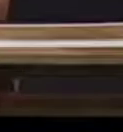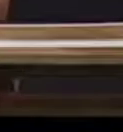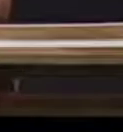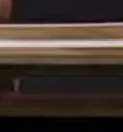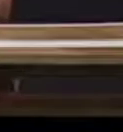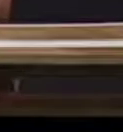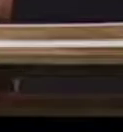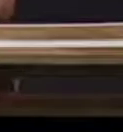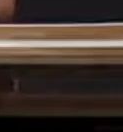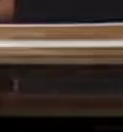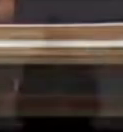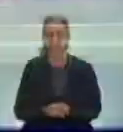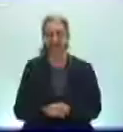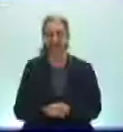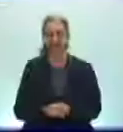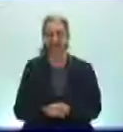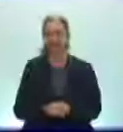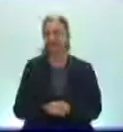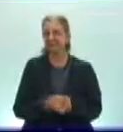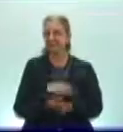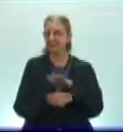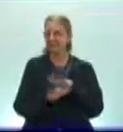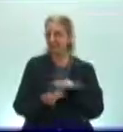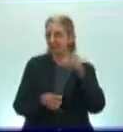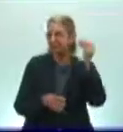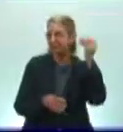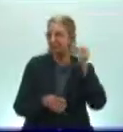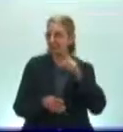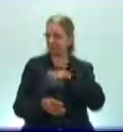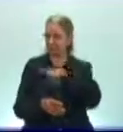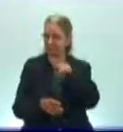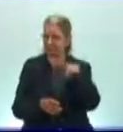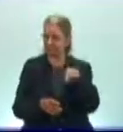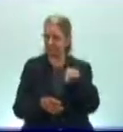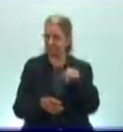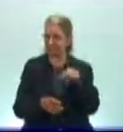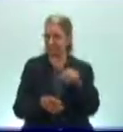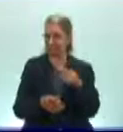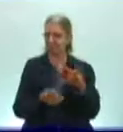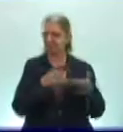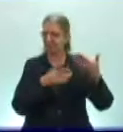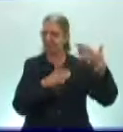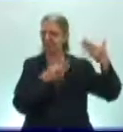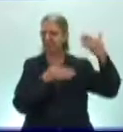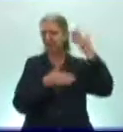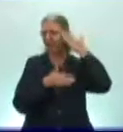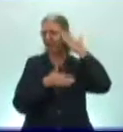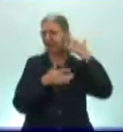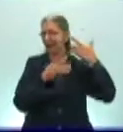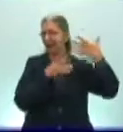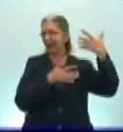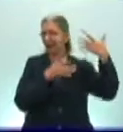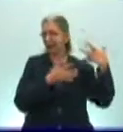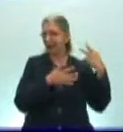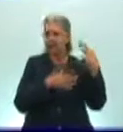Pero bien, ¿saben ustedes desde cuándo el hombre descubrió el valor de